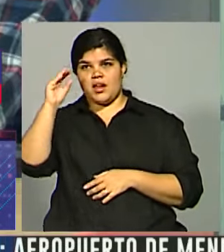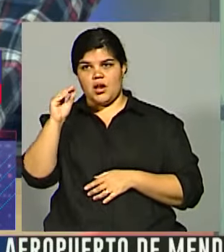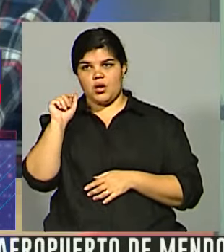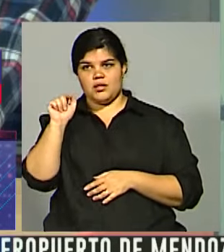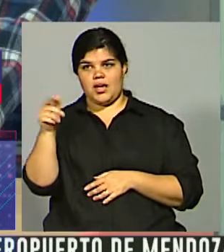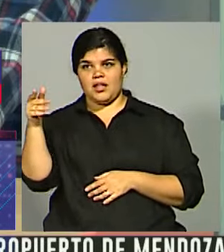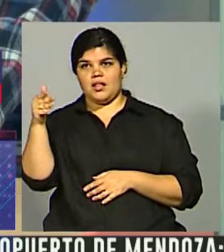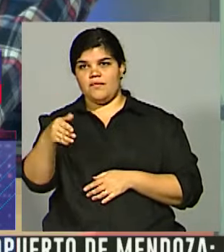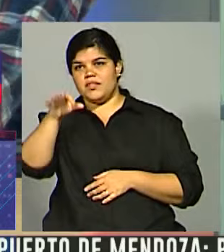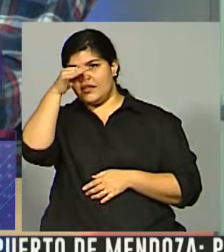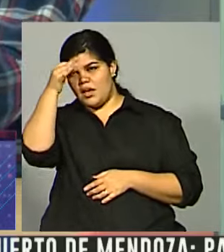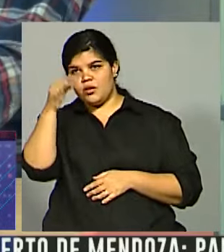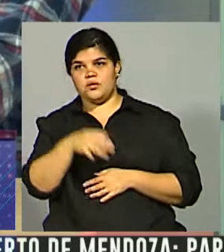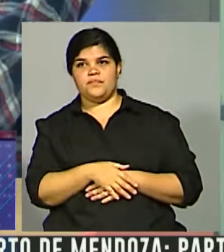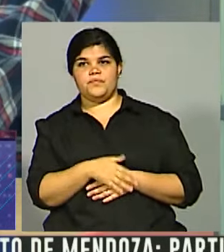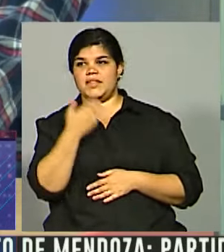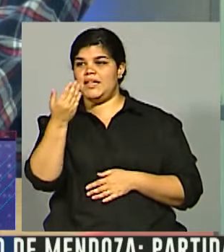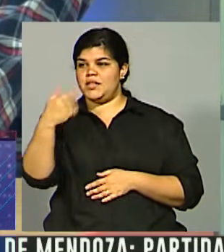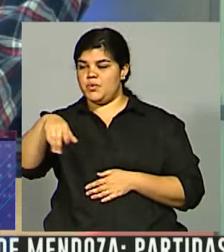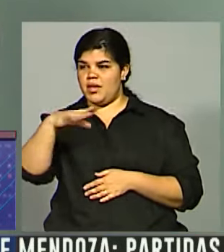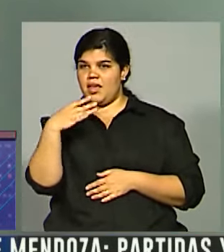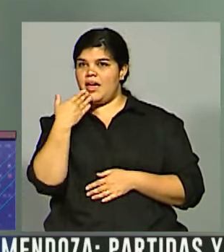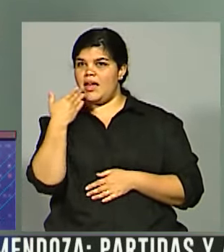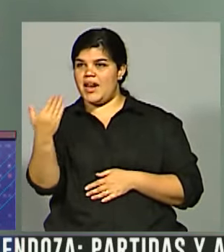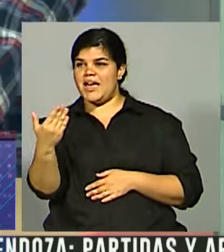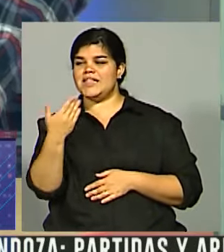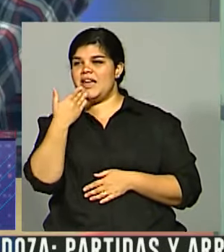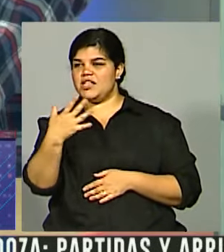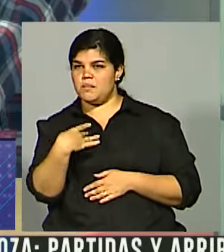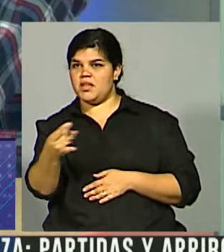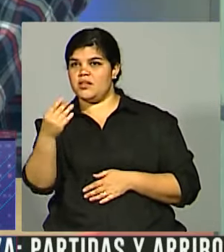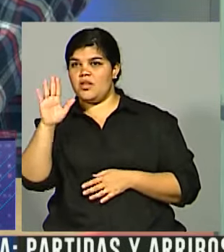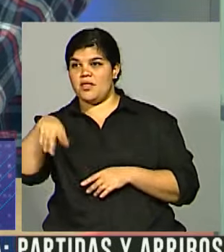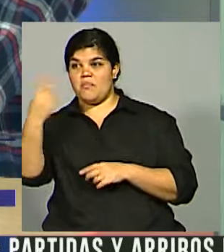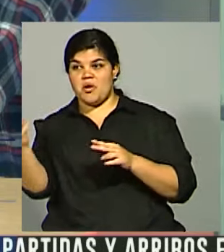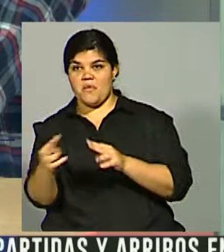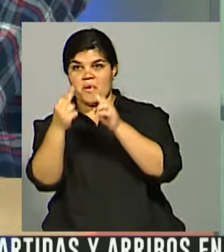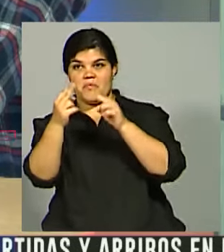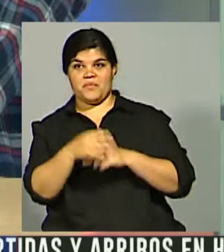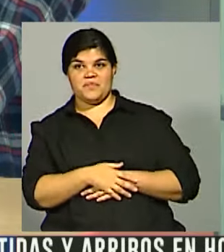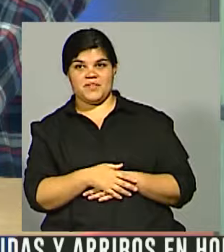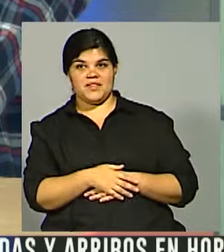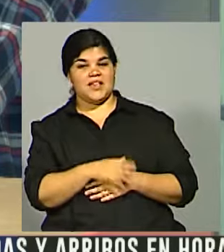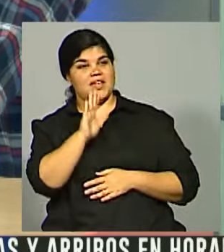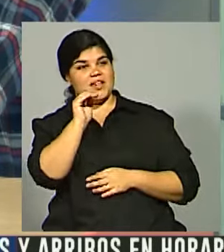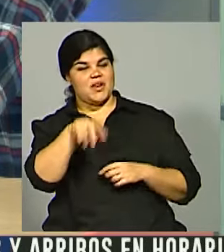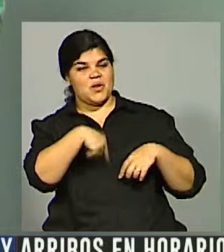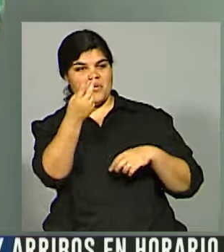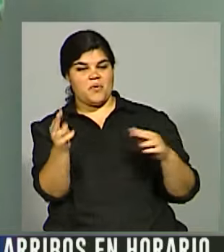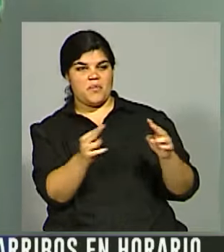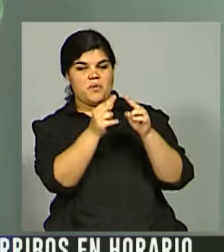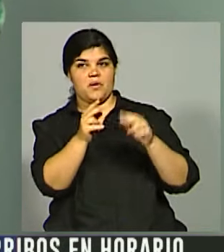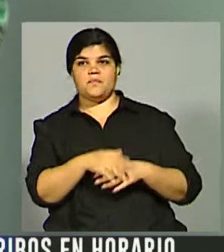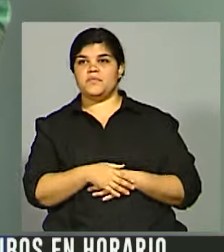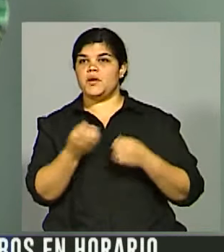Bueno, muchas gracias por venir. Gracias, chicos. Gracias por la onda, gracias por la invitación y nos vemos. Nos vemos. Gracias. Veremos. Y mucho éxito. Gracias. Bueno,